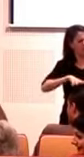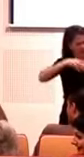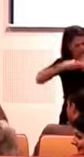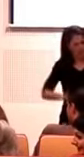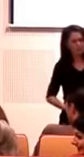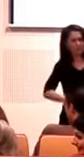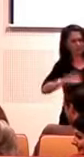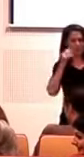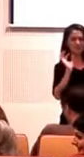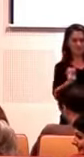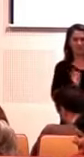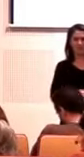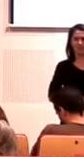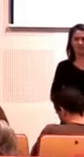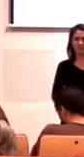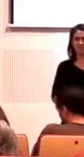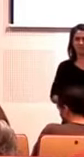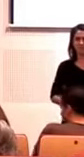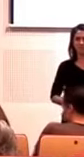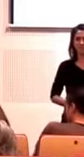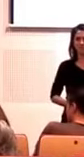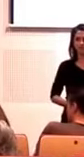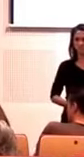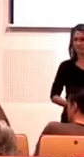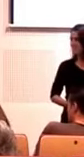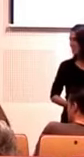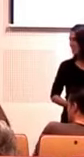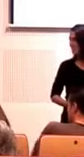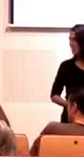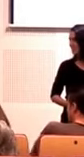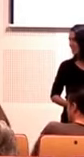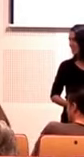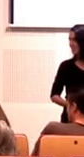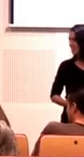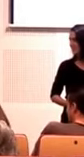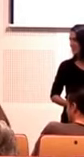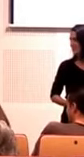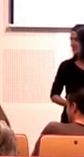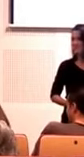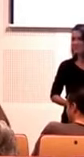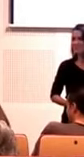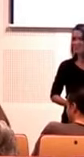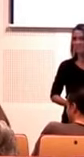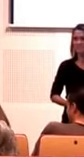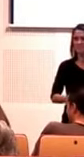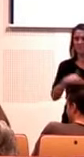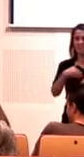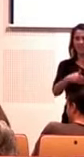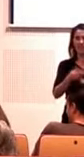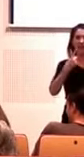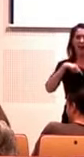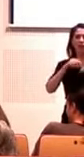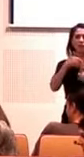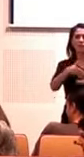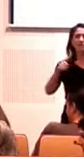si es cierto. Sí, algunas cajas. ¿Algunas? Cajas de polvos, ¿te acuerdas? Que hablábamos? también, muy